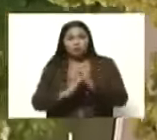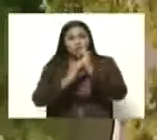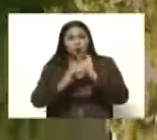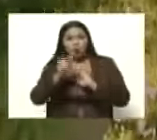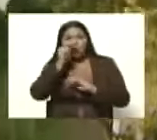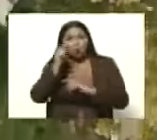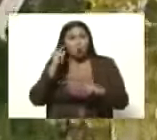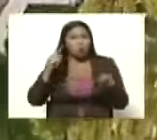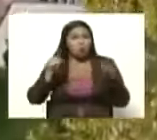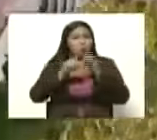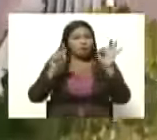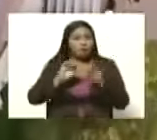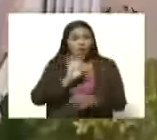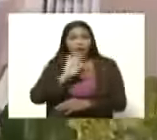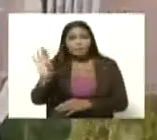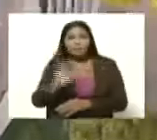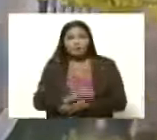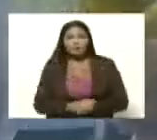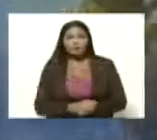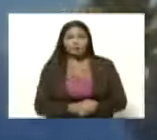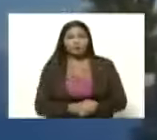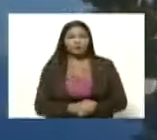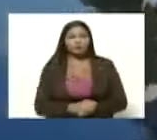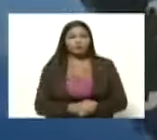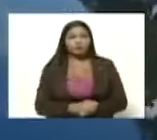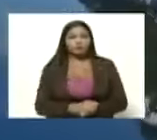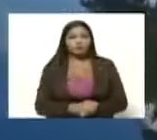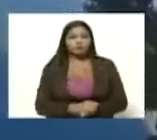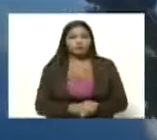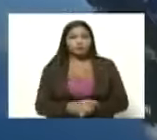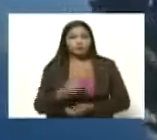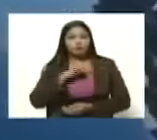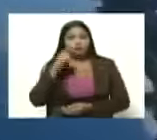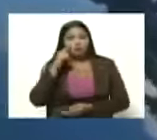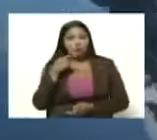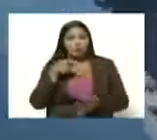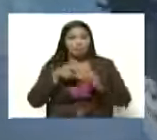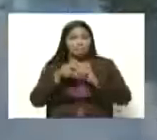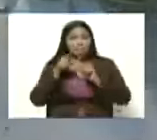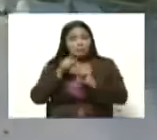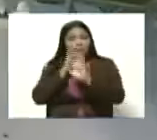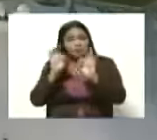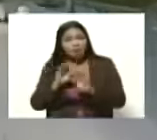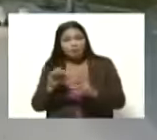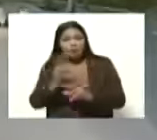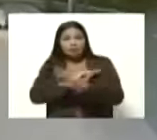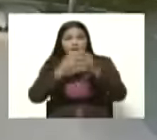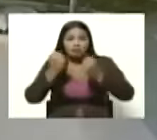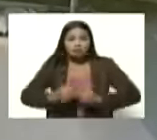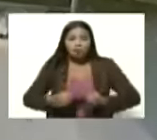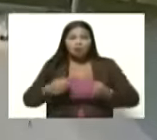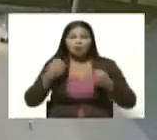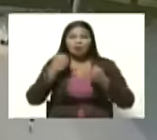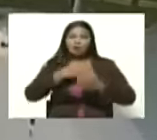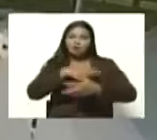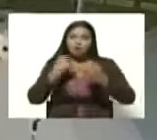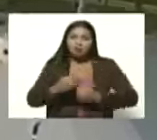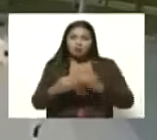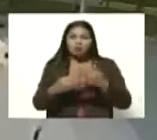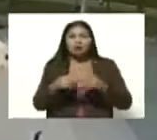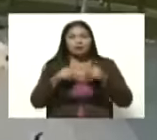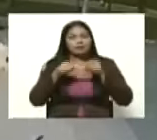de la patria que nos legaron esa rebeldía y esa fuerza guerrera para